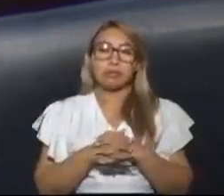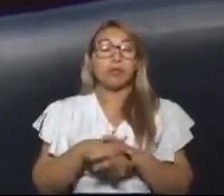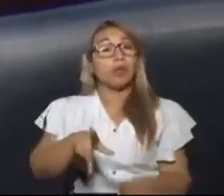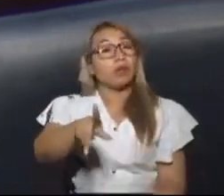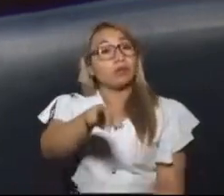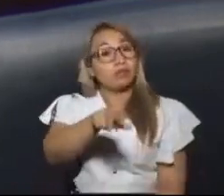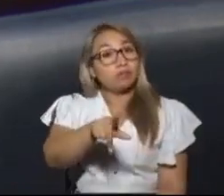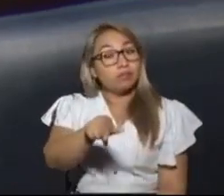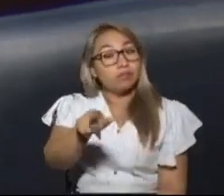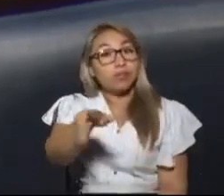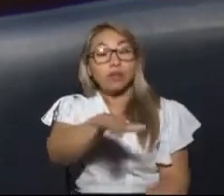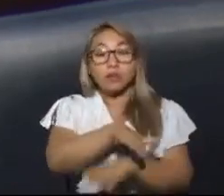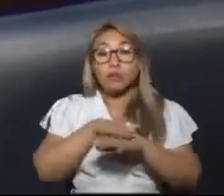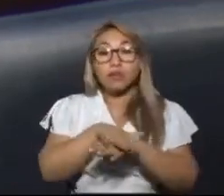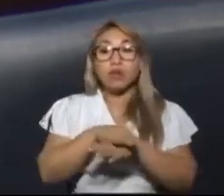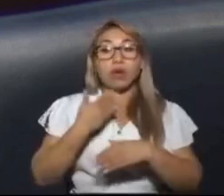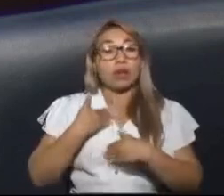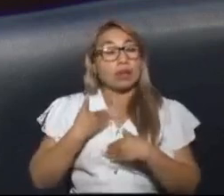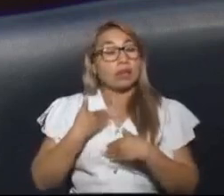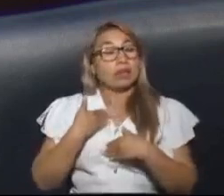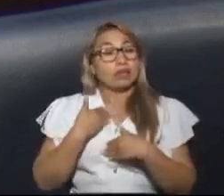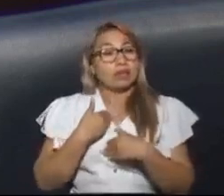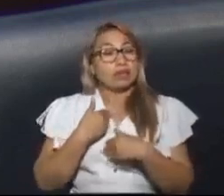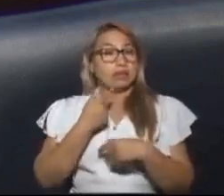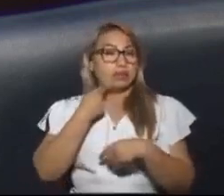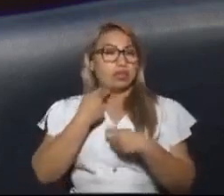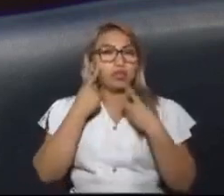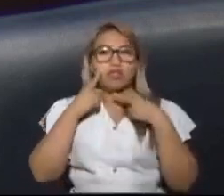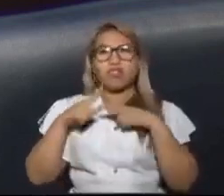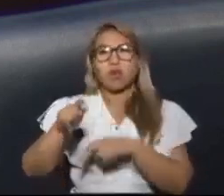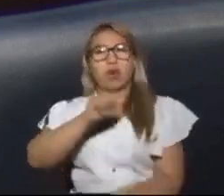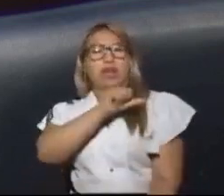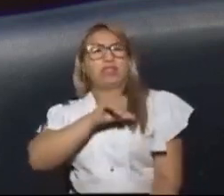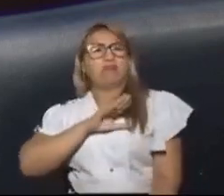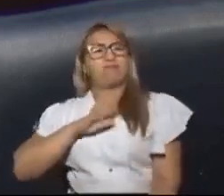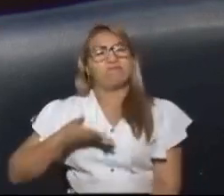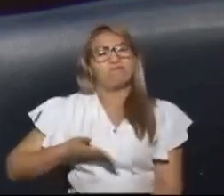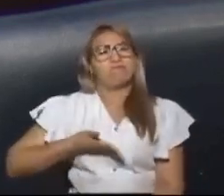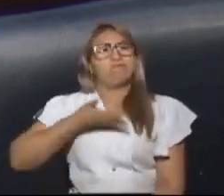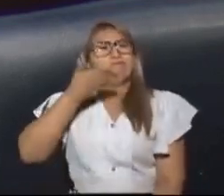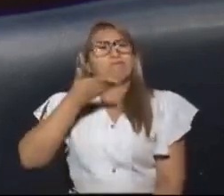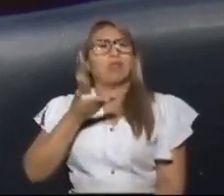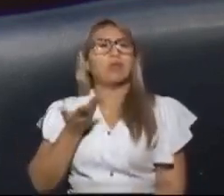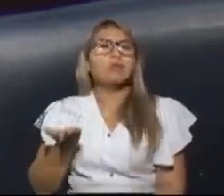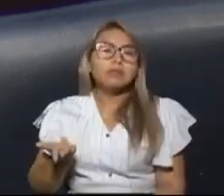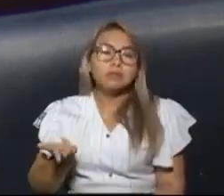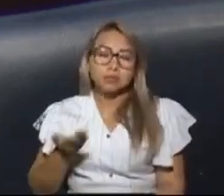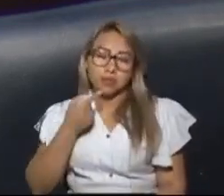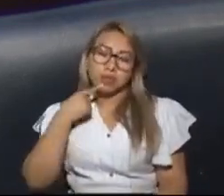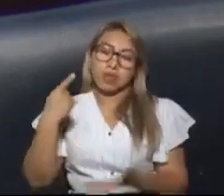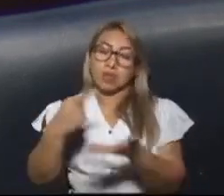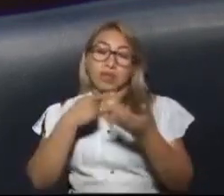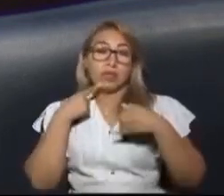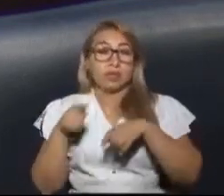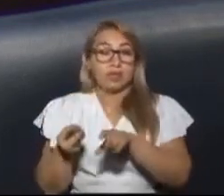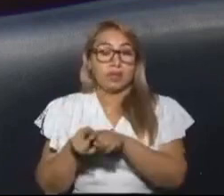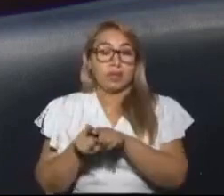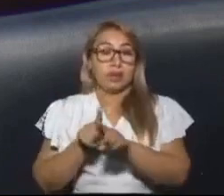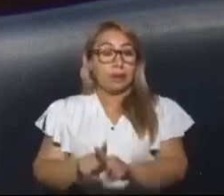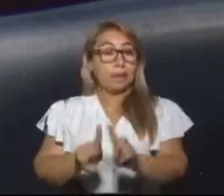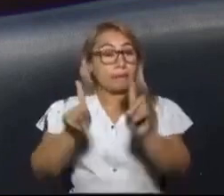Compañero, depongamos actitudes. Veo actitudes soberbias de algunos que no se derogue esto. Pero